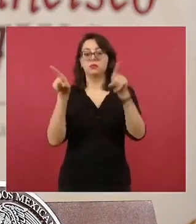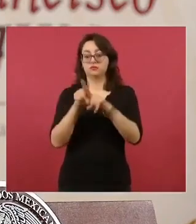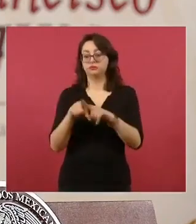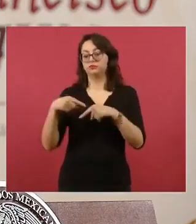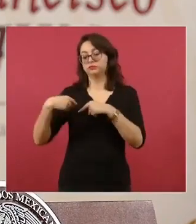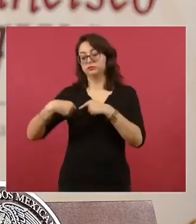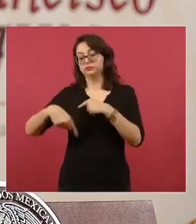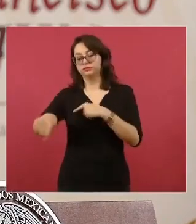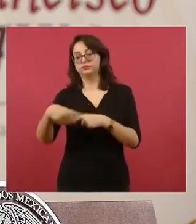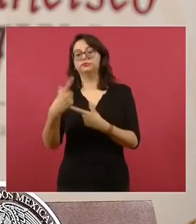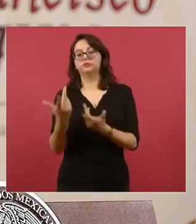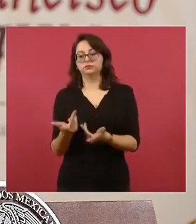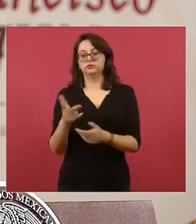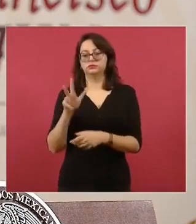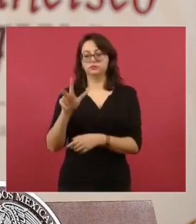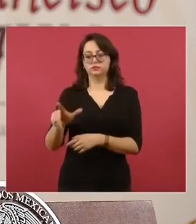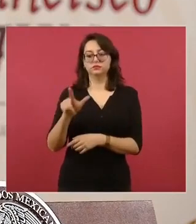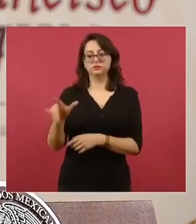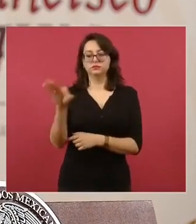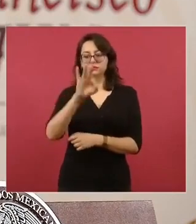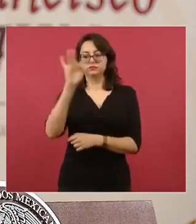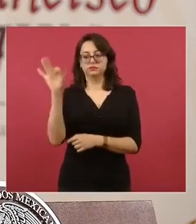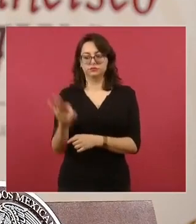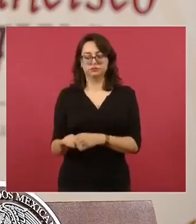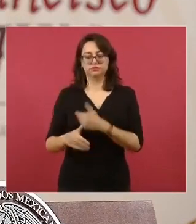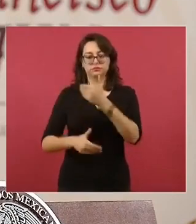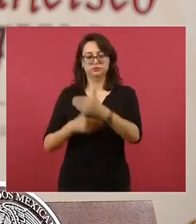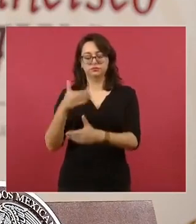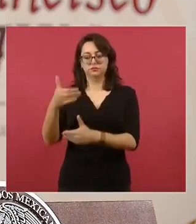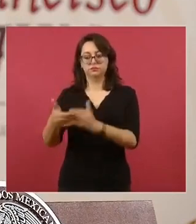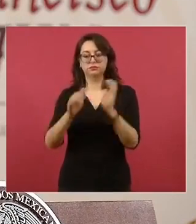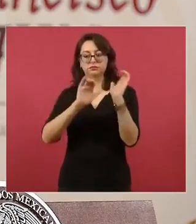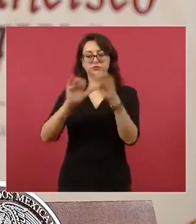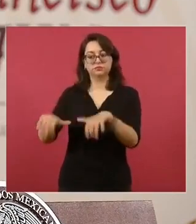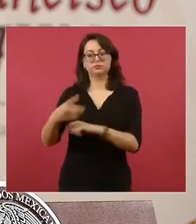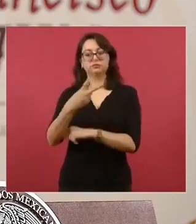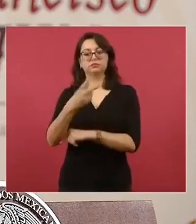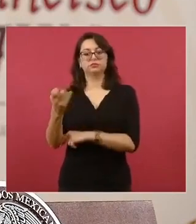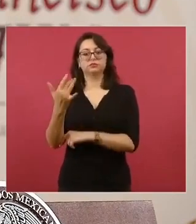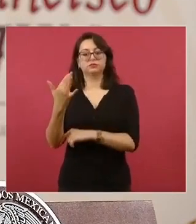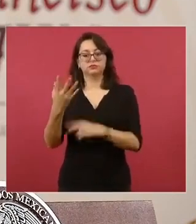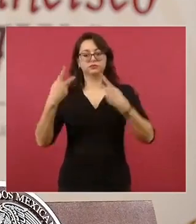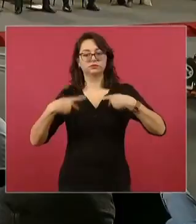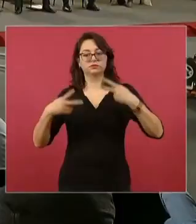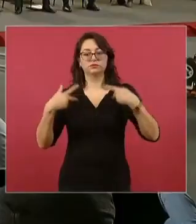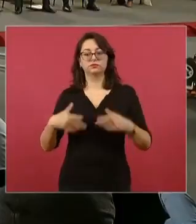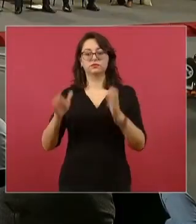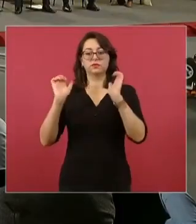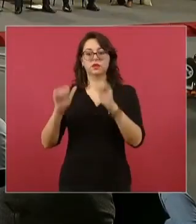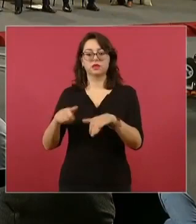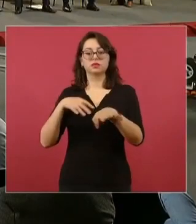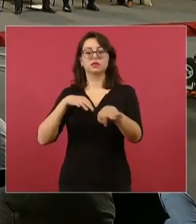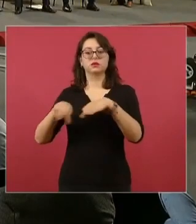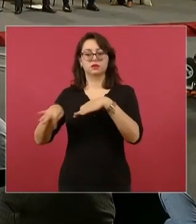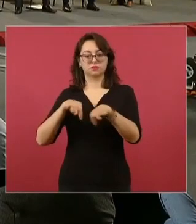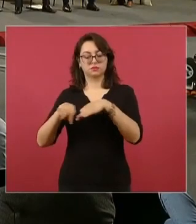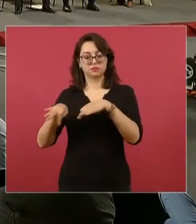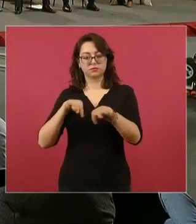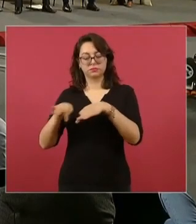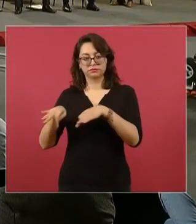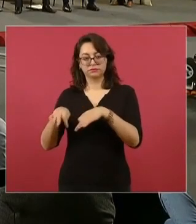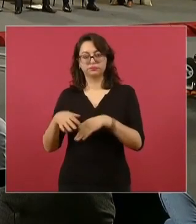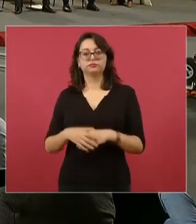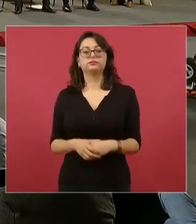Actualmente tiene un avance de 17% y ha generado 250 empleos para trabajadores de la región. Se llevan a cabo los